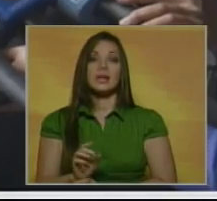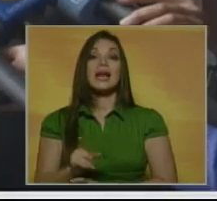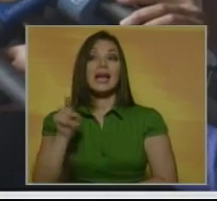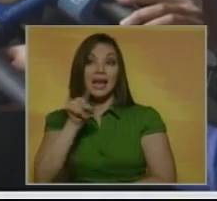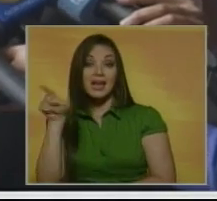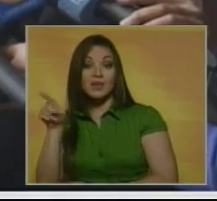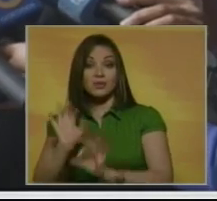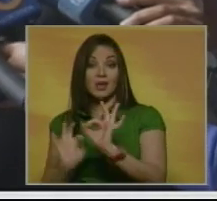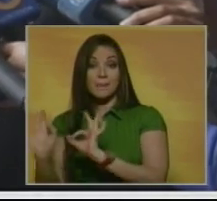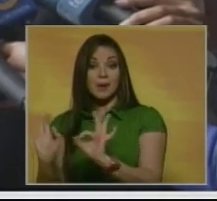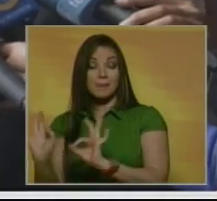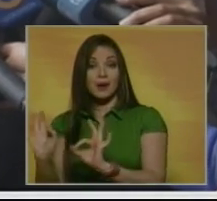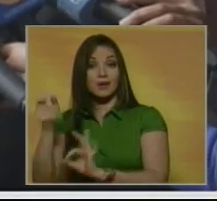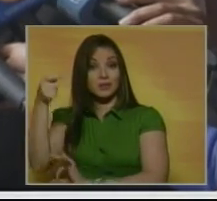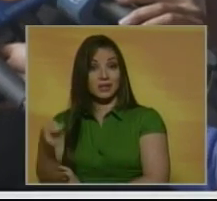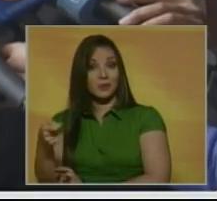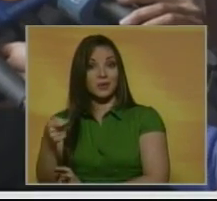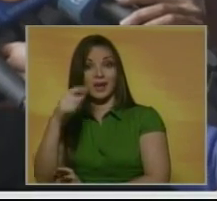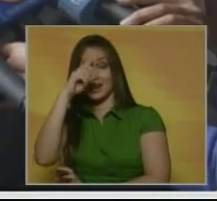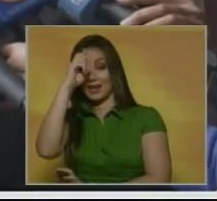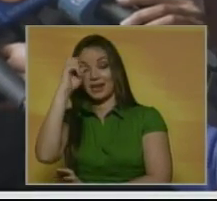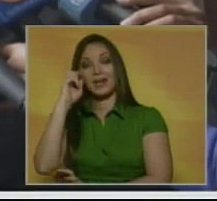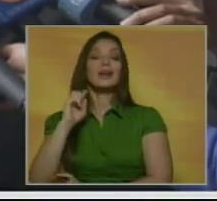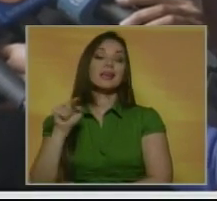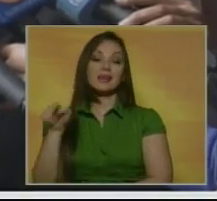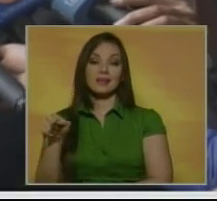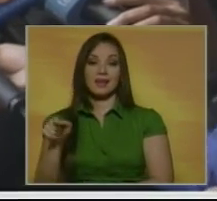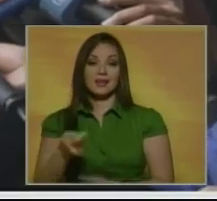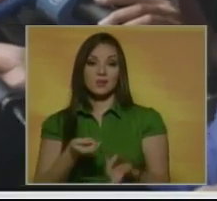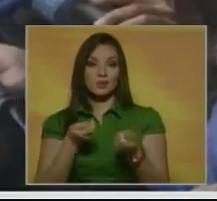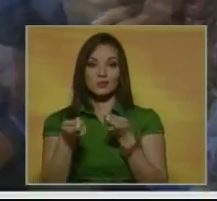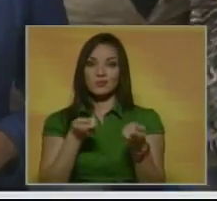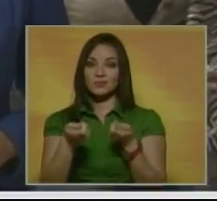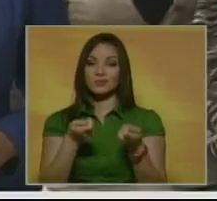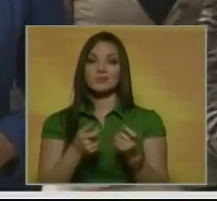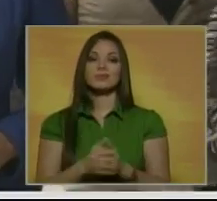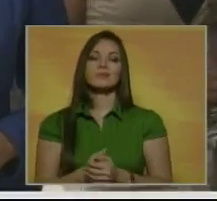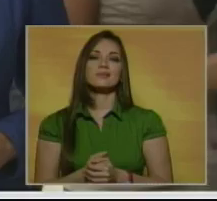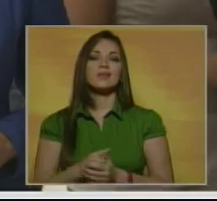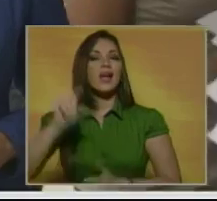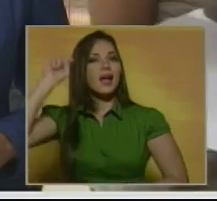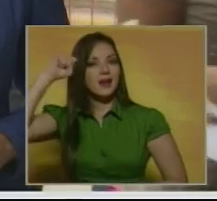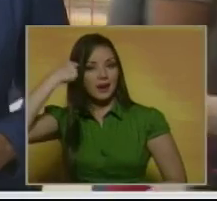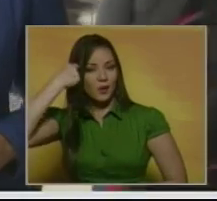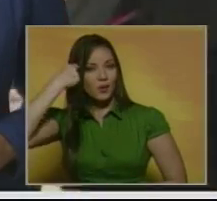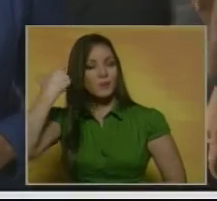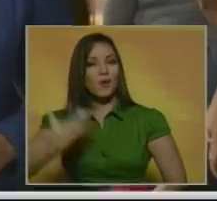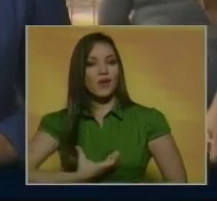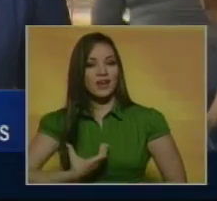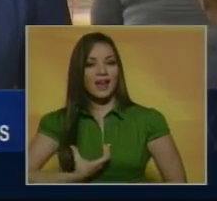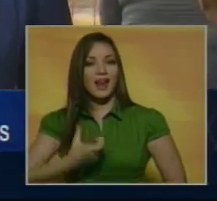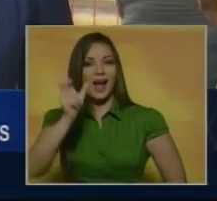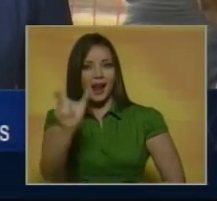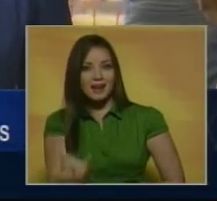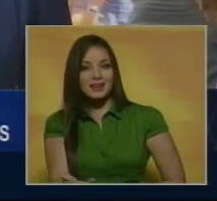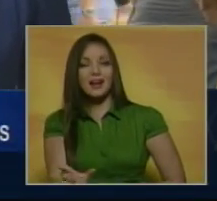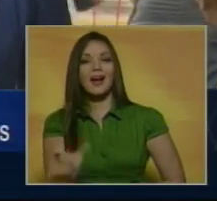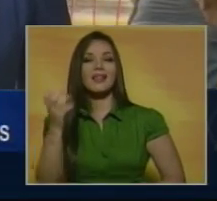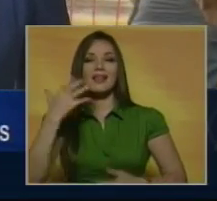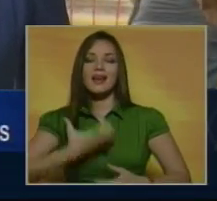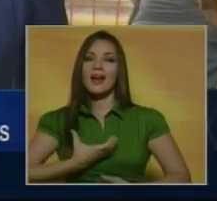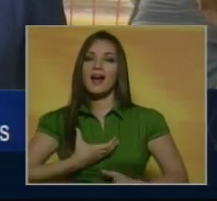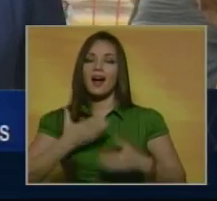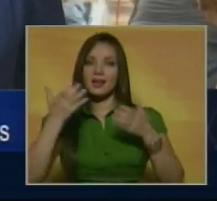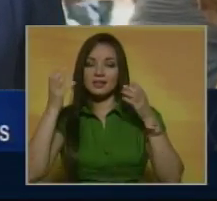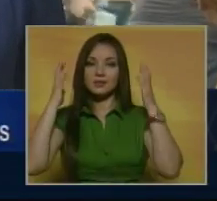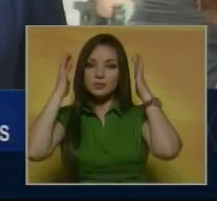una acusación y esto no es más que una táctica dilatoria. Recordemos que el alcalde Antonio Ledesma se encuentra imputado por la presunta comisión de